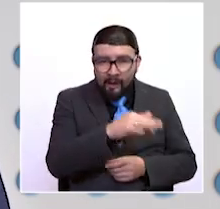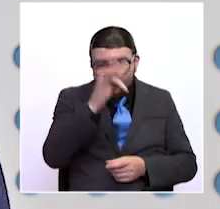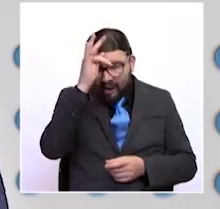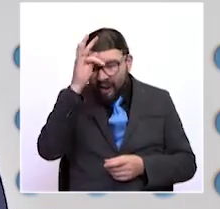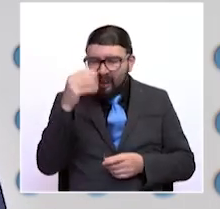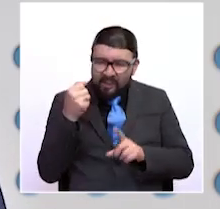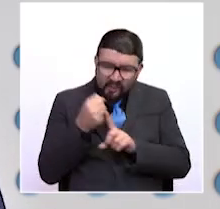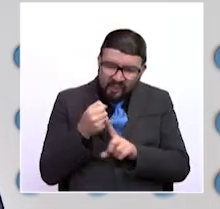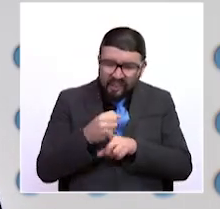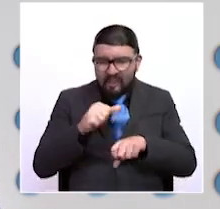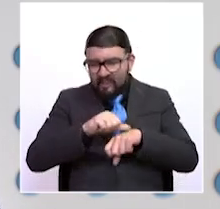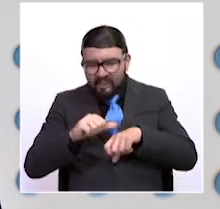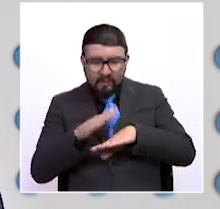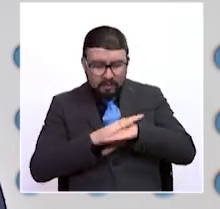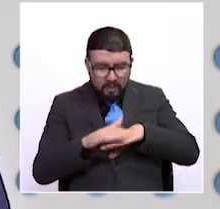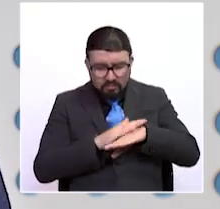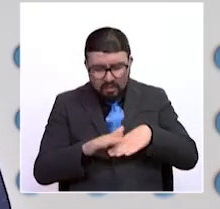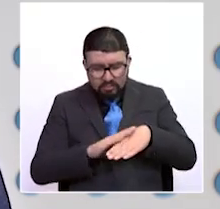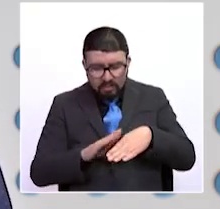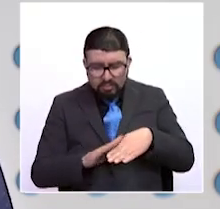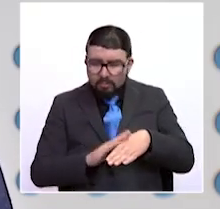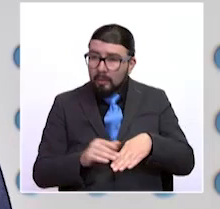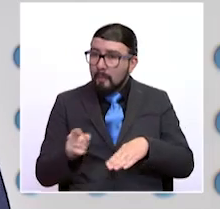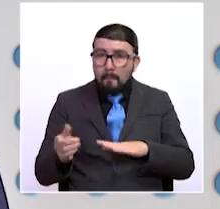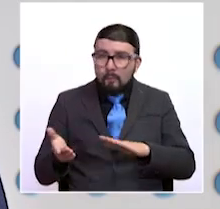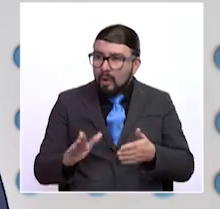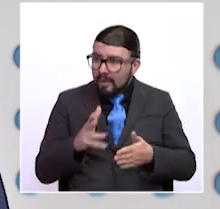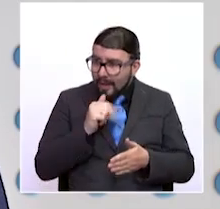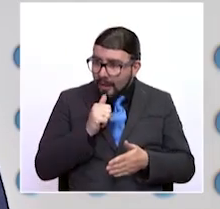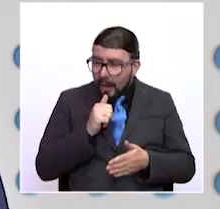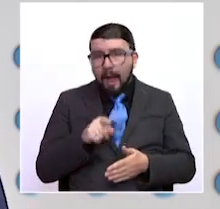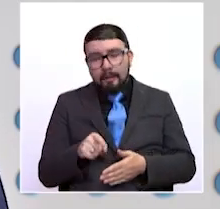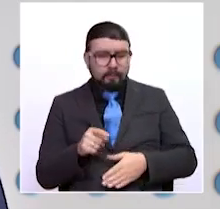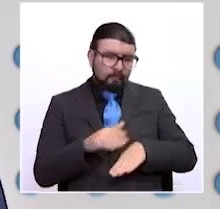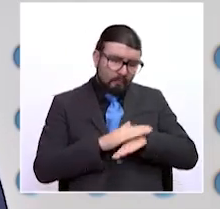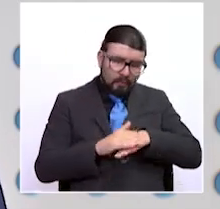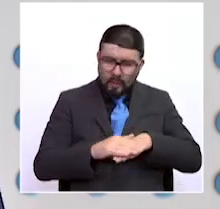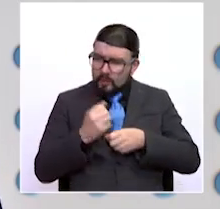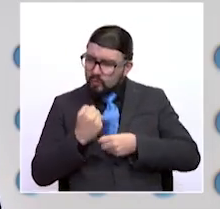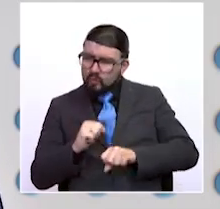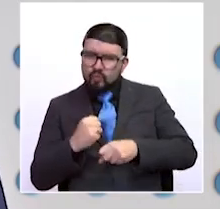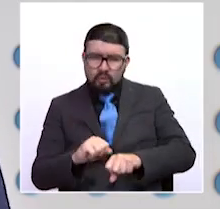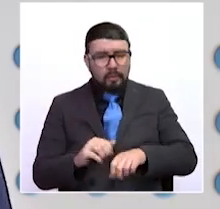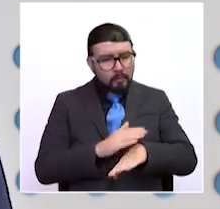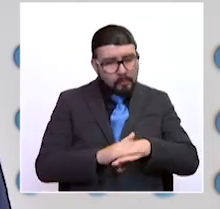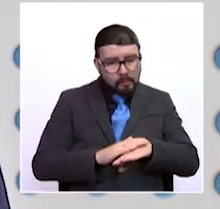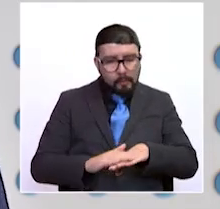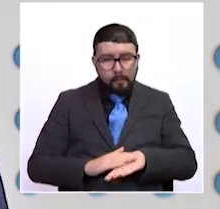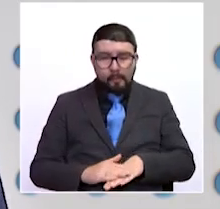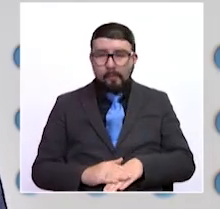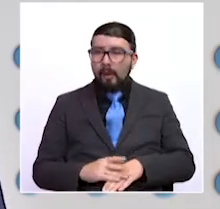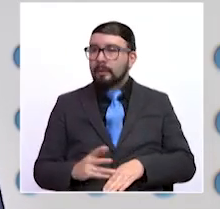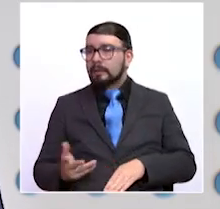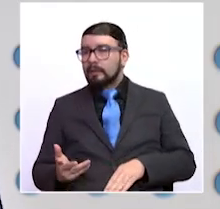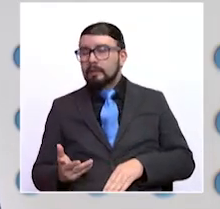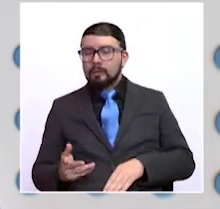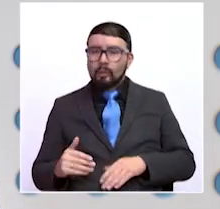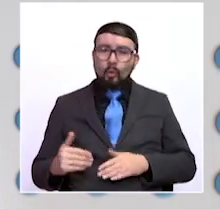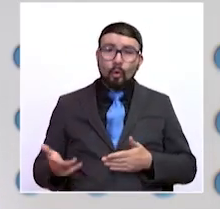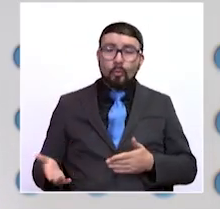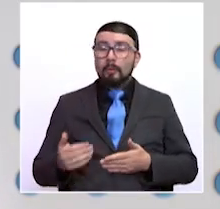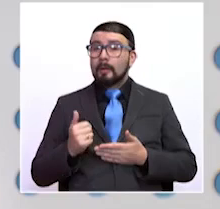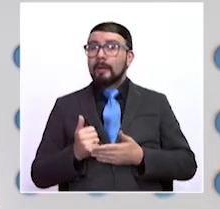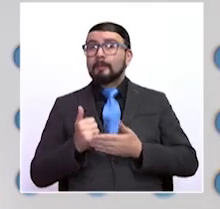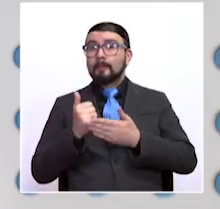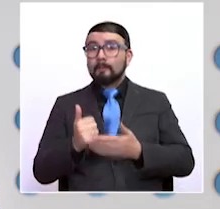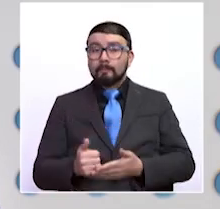luchan y no se muere el pacientico, entonces ahí es donde nosotros tenemos que pensar cómo va a ser esa cobertura